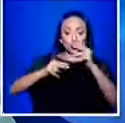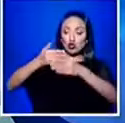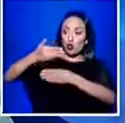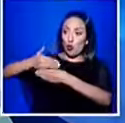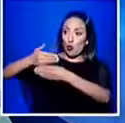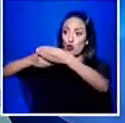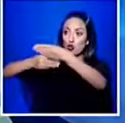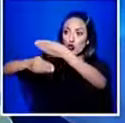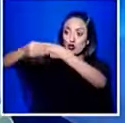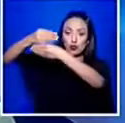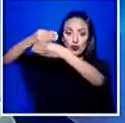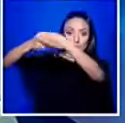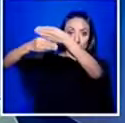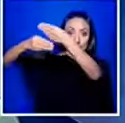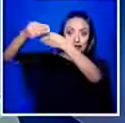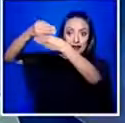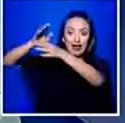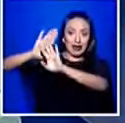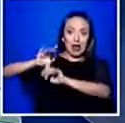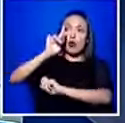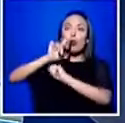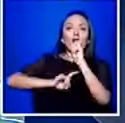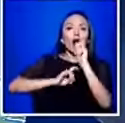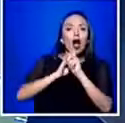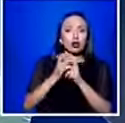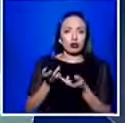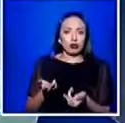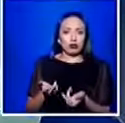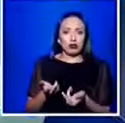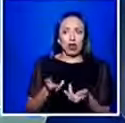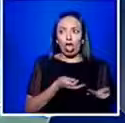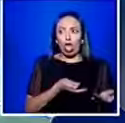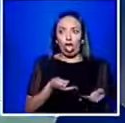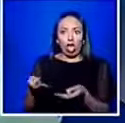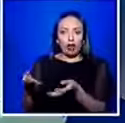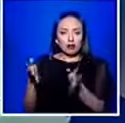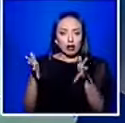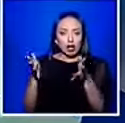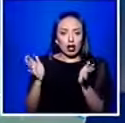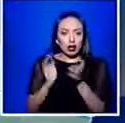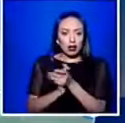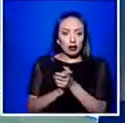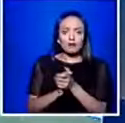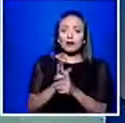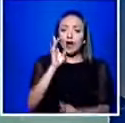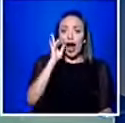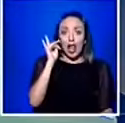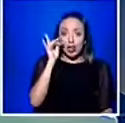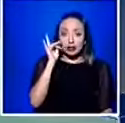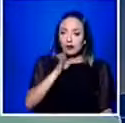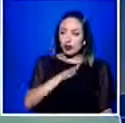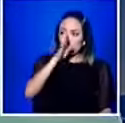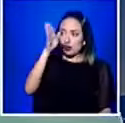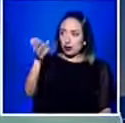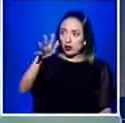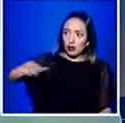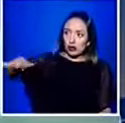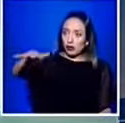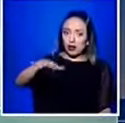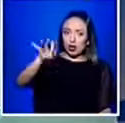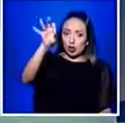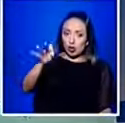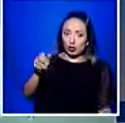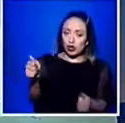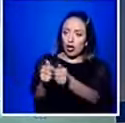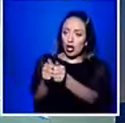pero adivinen qué, no avanza, no se termina esa obra todavía. Y nosotros estamos ahí, Alex Ceballos está junto al equipo de Televistazo